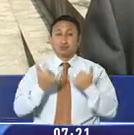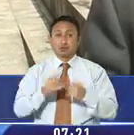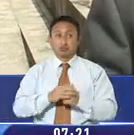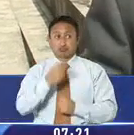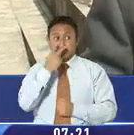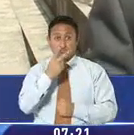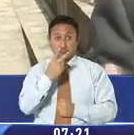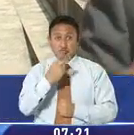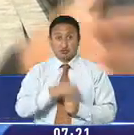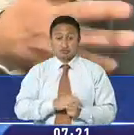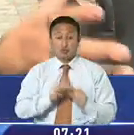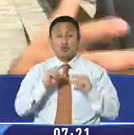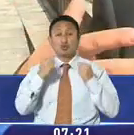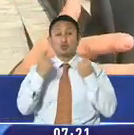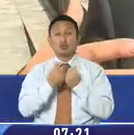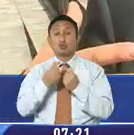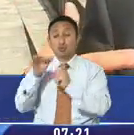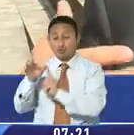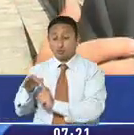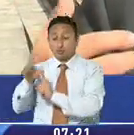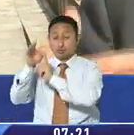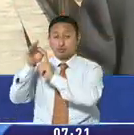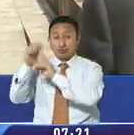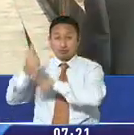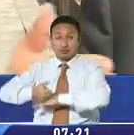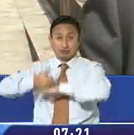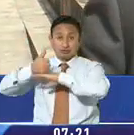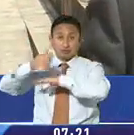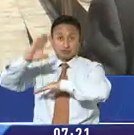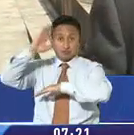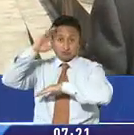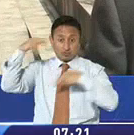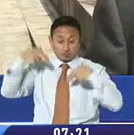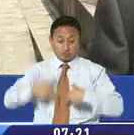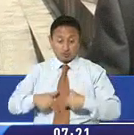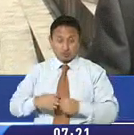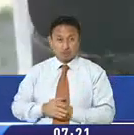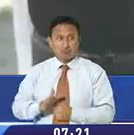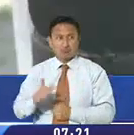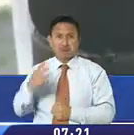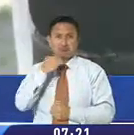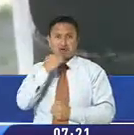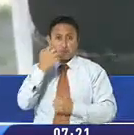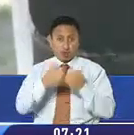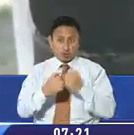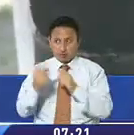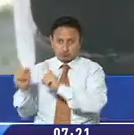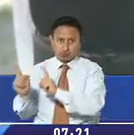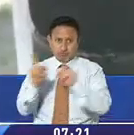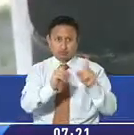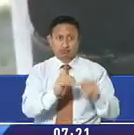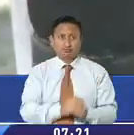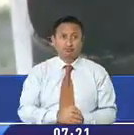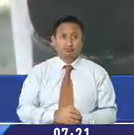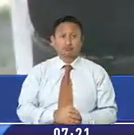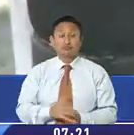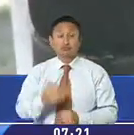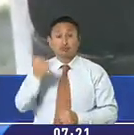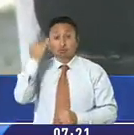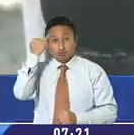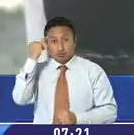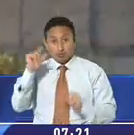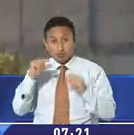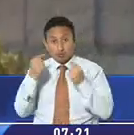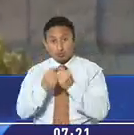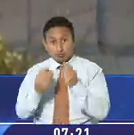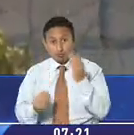de que haya un grupo élite de agentes penitenciarios para actuar en determinados momentos. La idea de crear un grupo élite es para